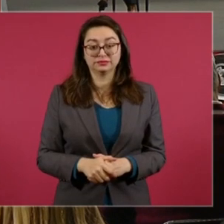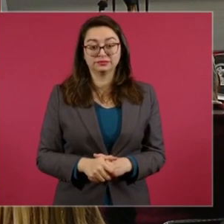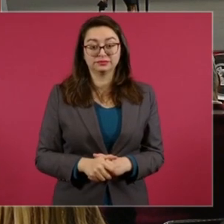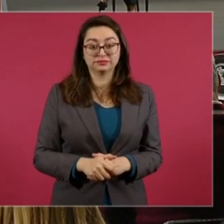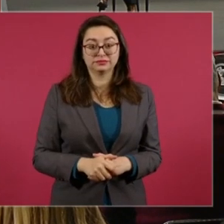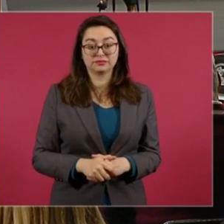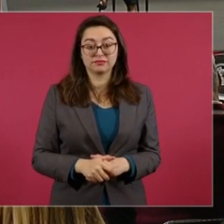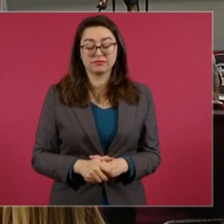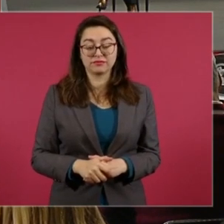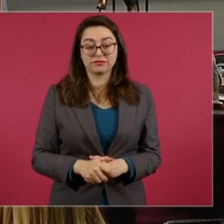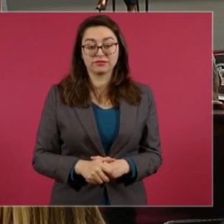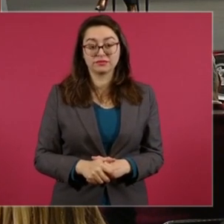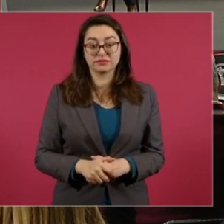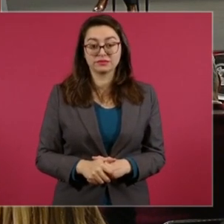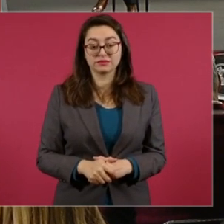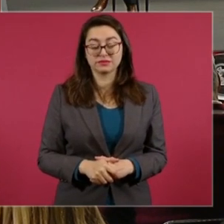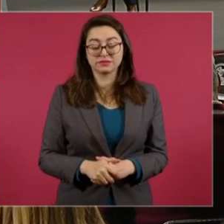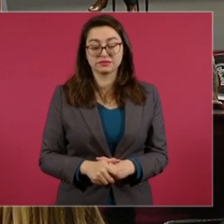me